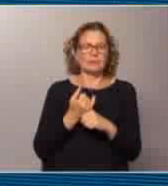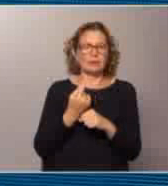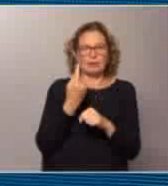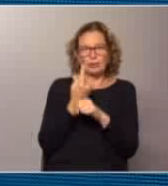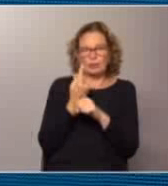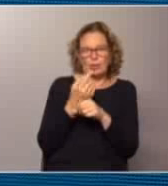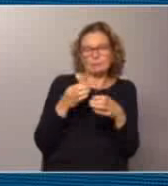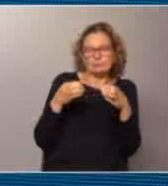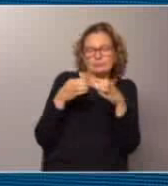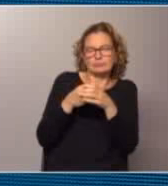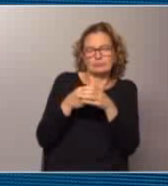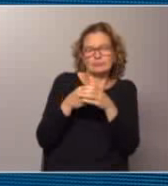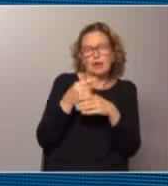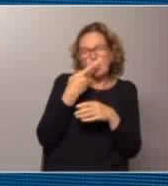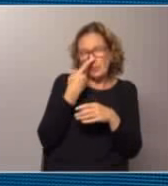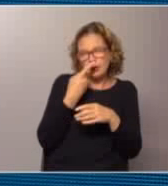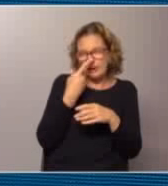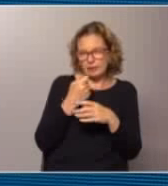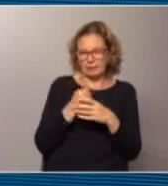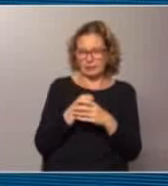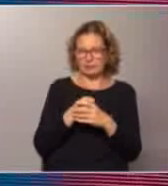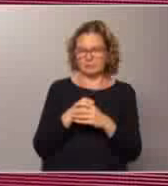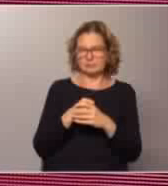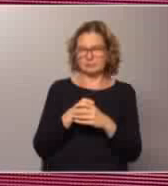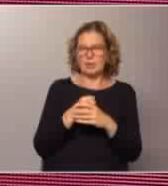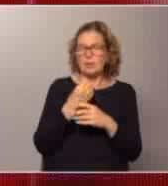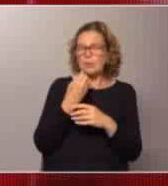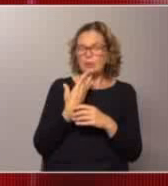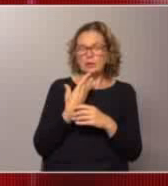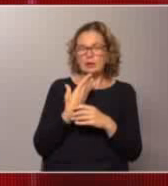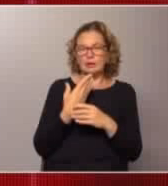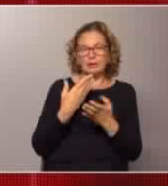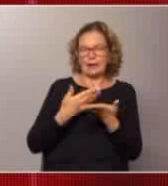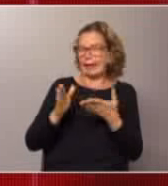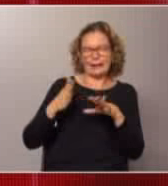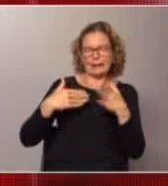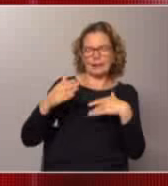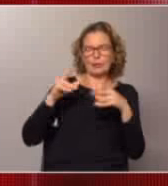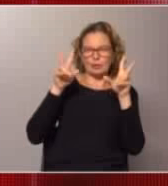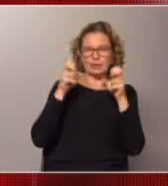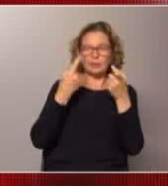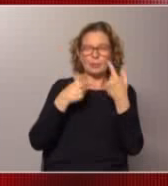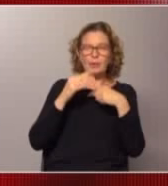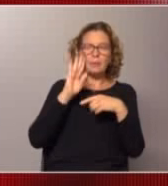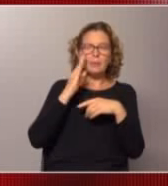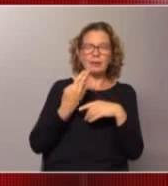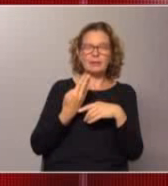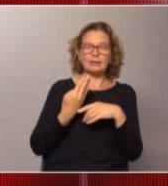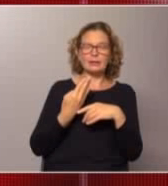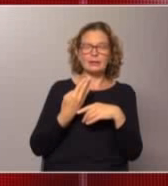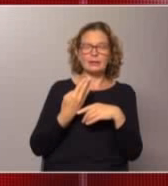una sola cosa también es muy interesante mental porque no tiene que ver con este tema pero me parece que